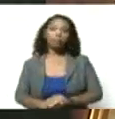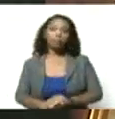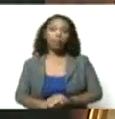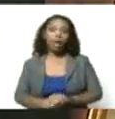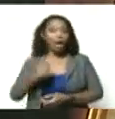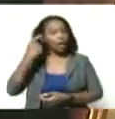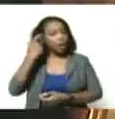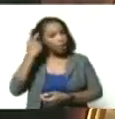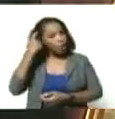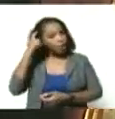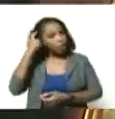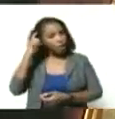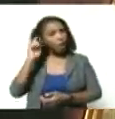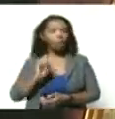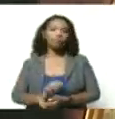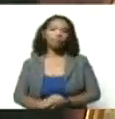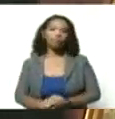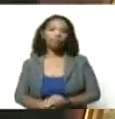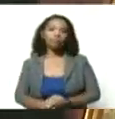recordé.